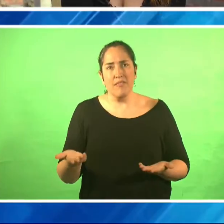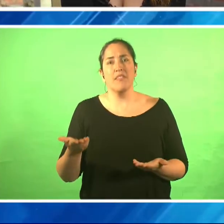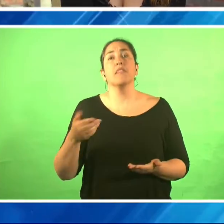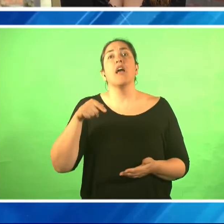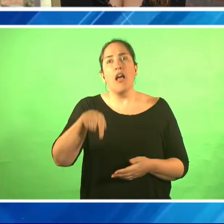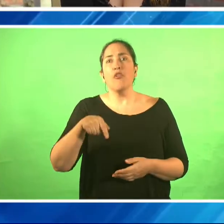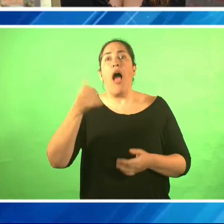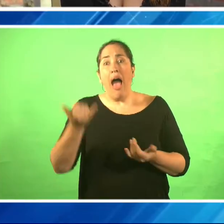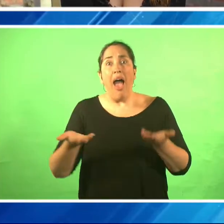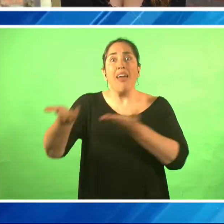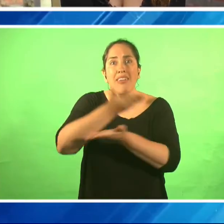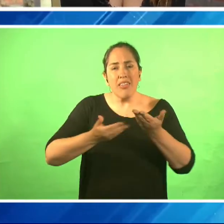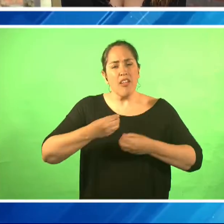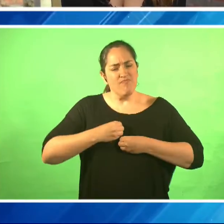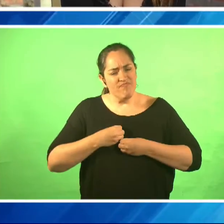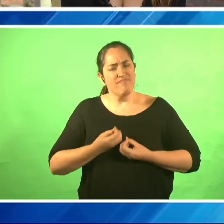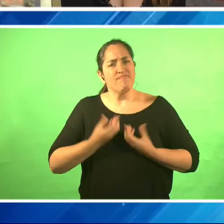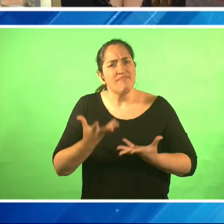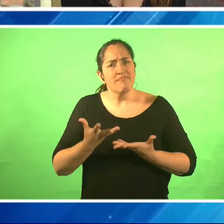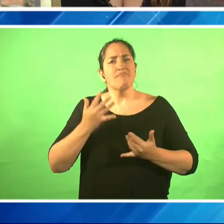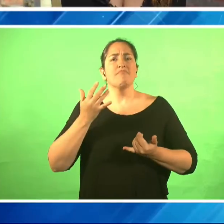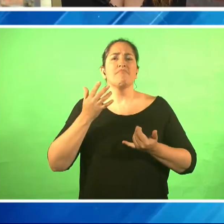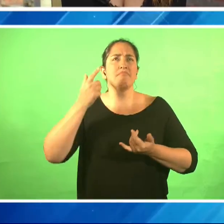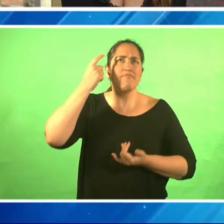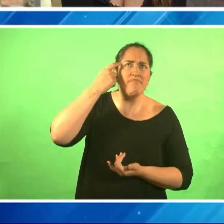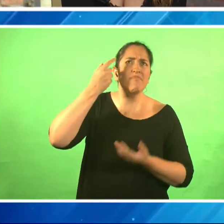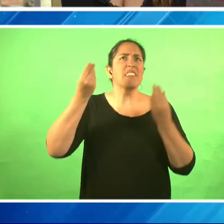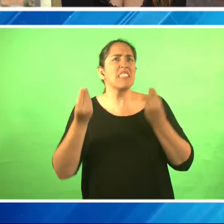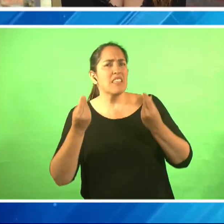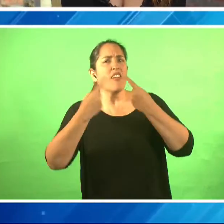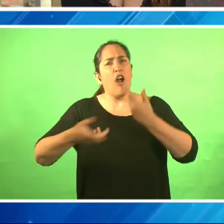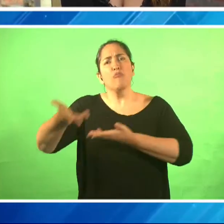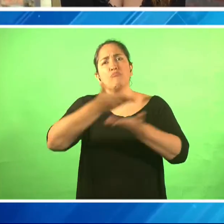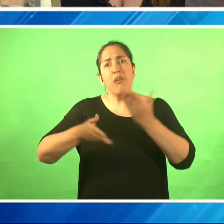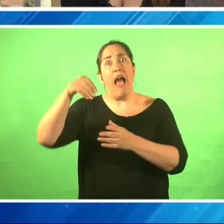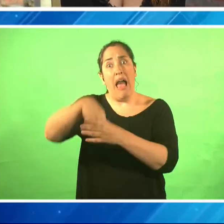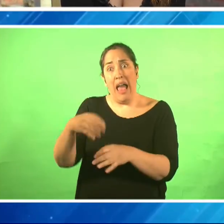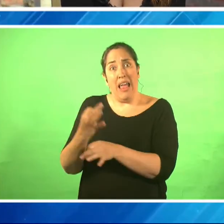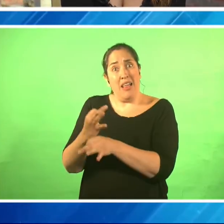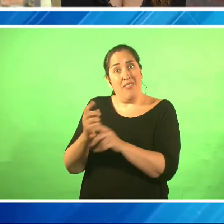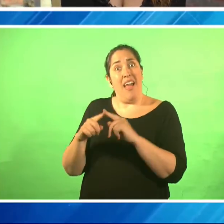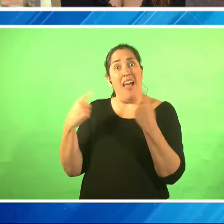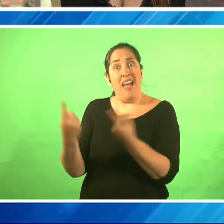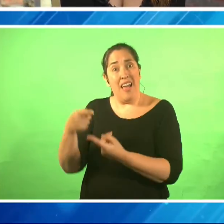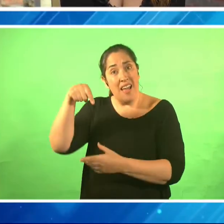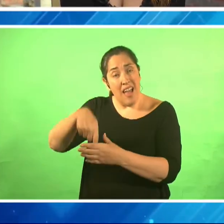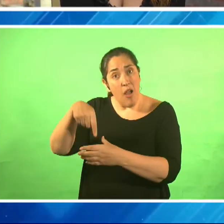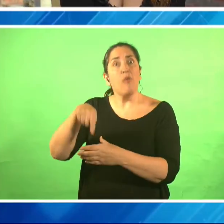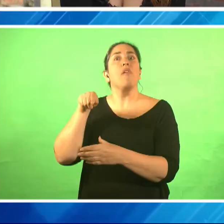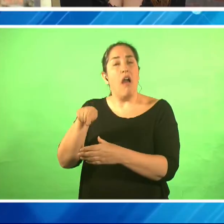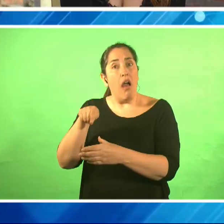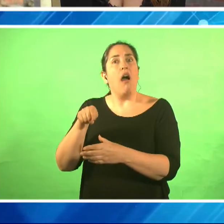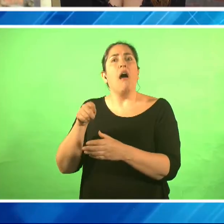en palabras los sentires que circulan, ¿no es cierto?, en las aulas también, porque no solamente se habla